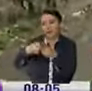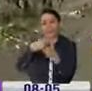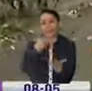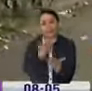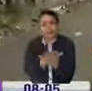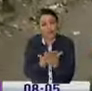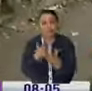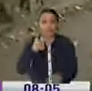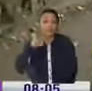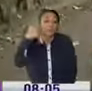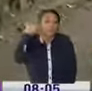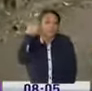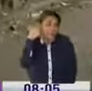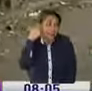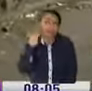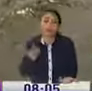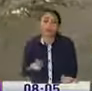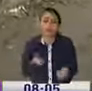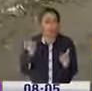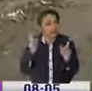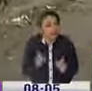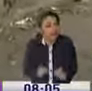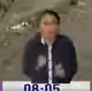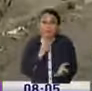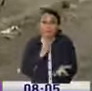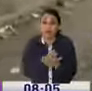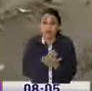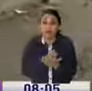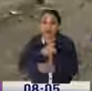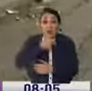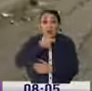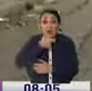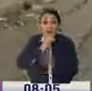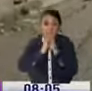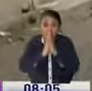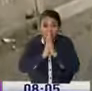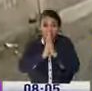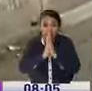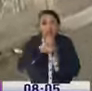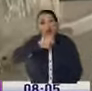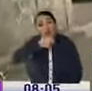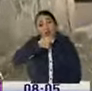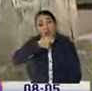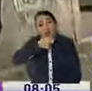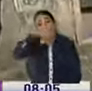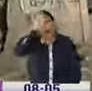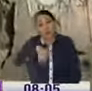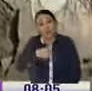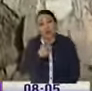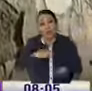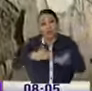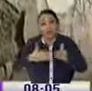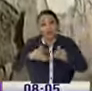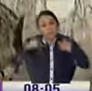pienso, señores, que debemos dar el valor que la prensa requiere cuando hacen ese tipo de servicios a la